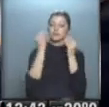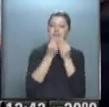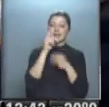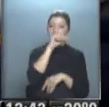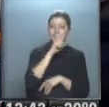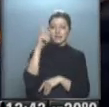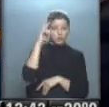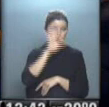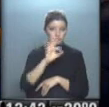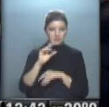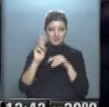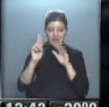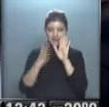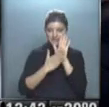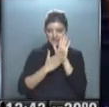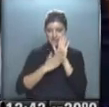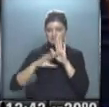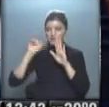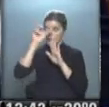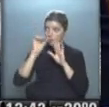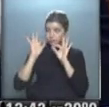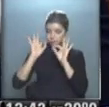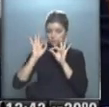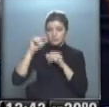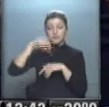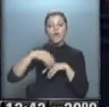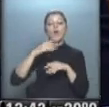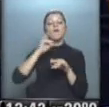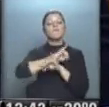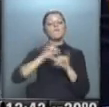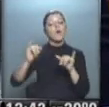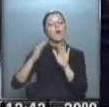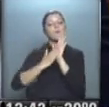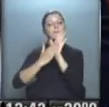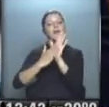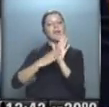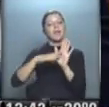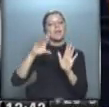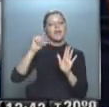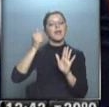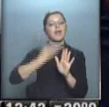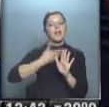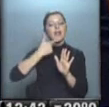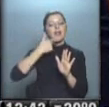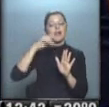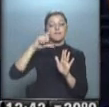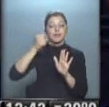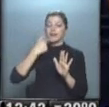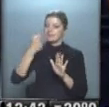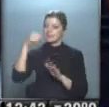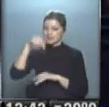cable en todo el país. En un informe presentado por el AFCA en esta causa se afirma que ello es,